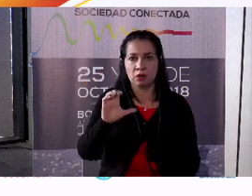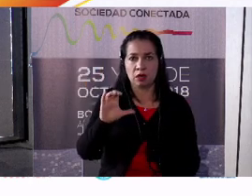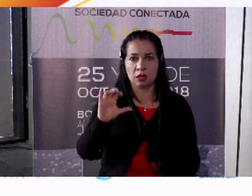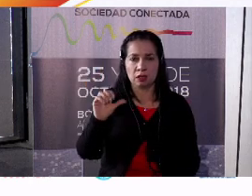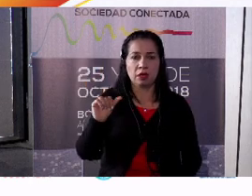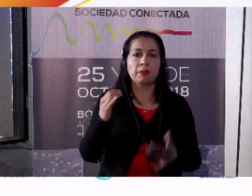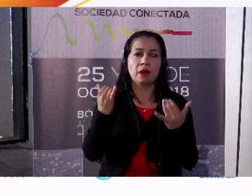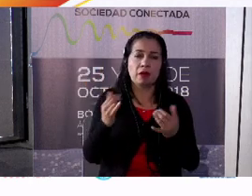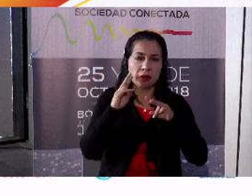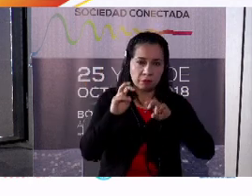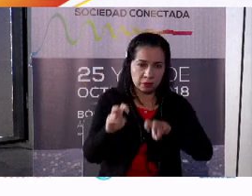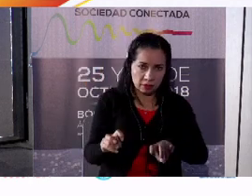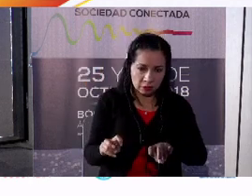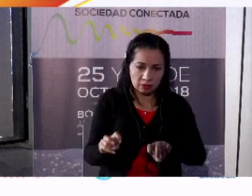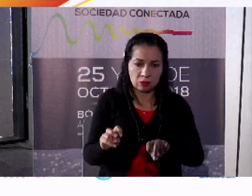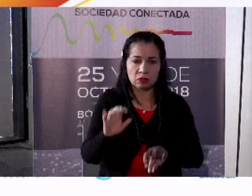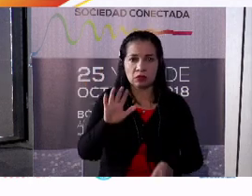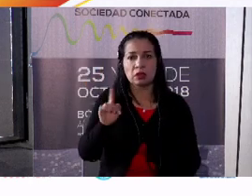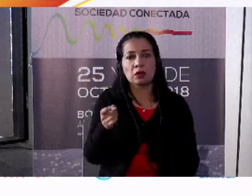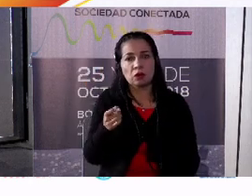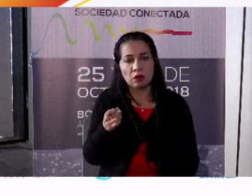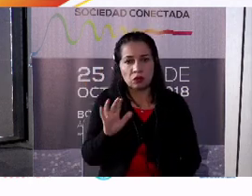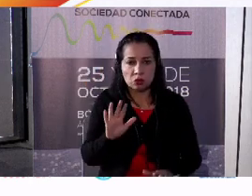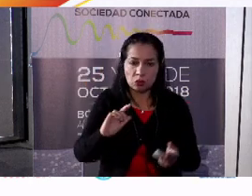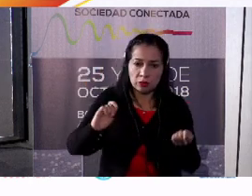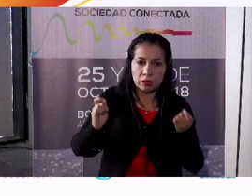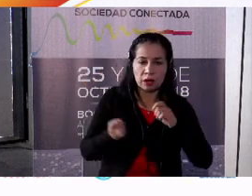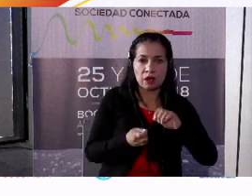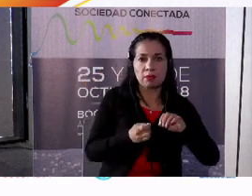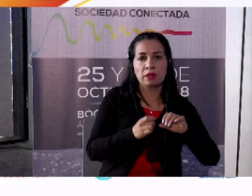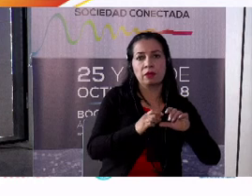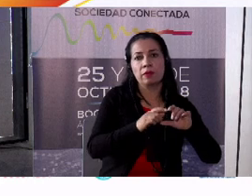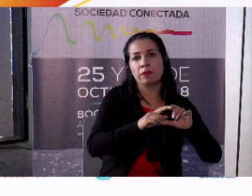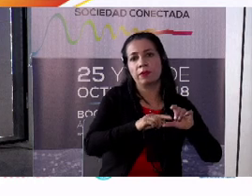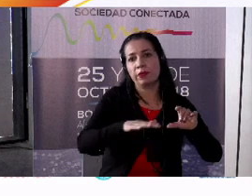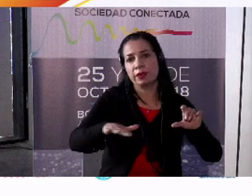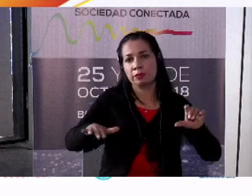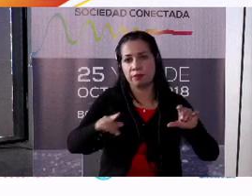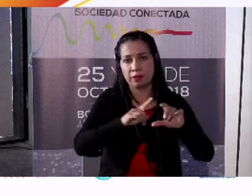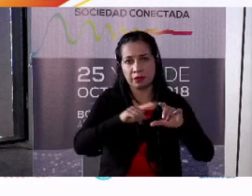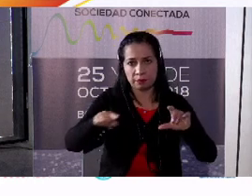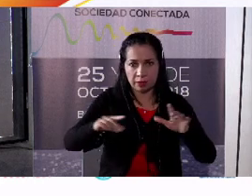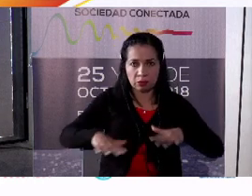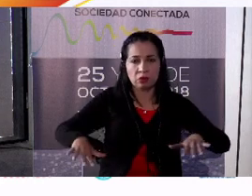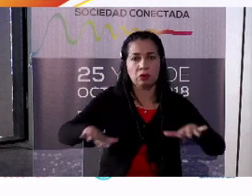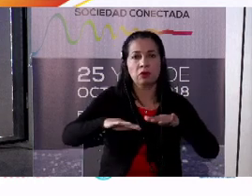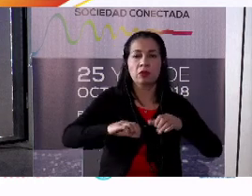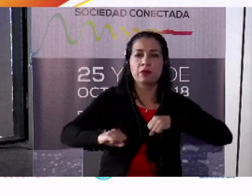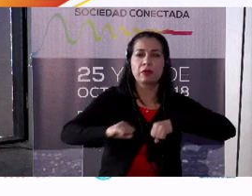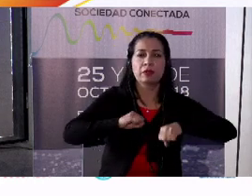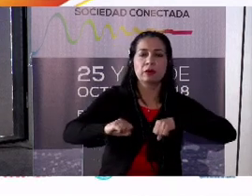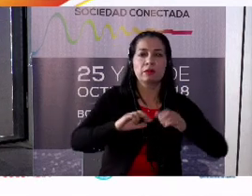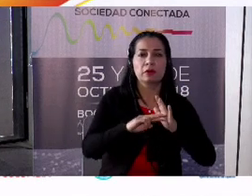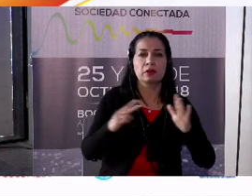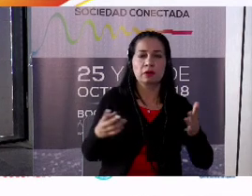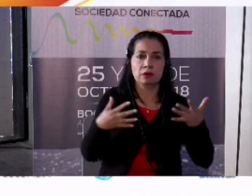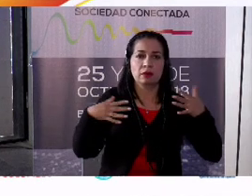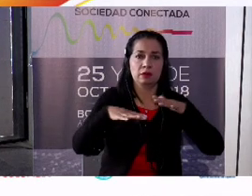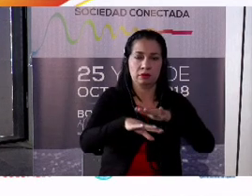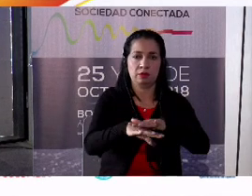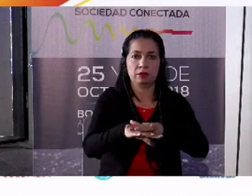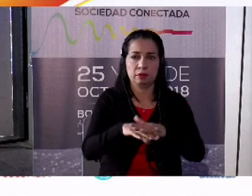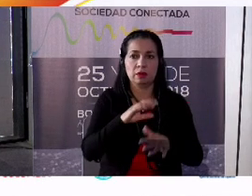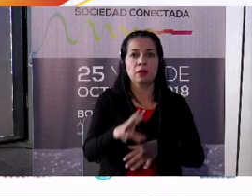disruptiva en el intercambio de espectro Dinámico y tecnología de red también participa en el desarrollo de la